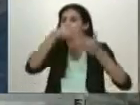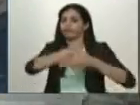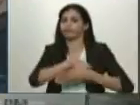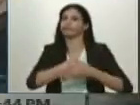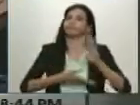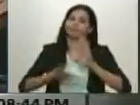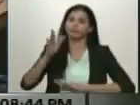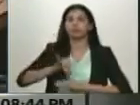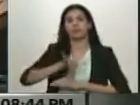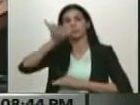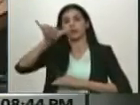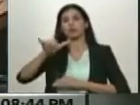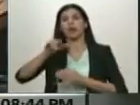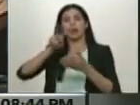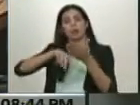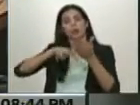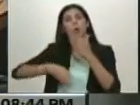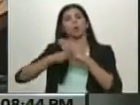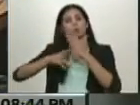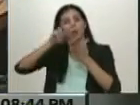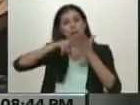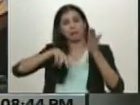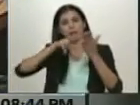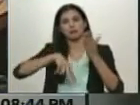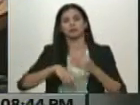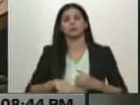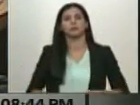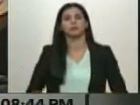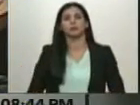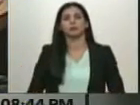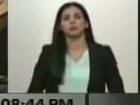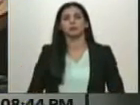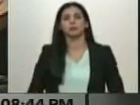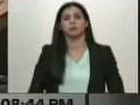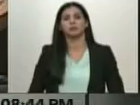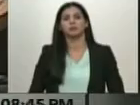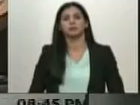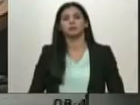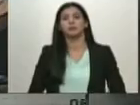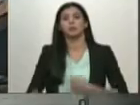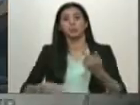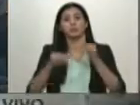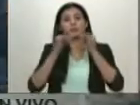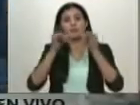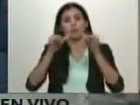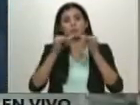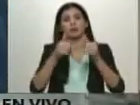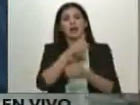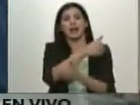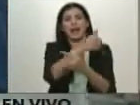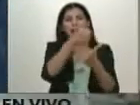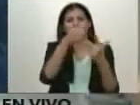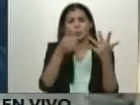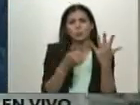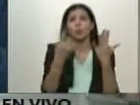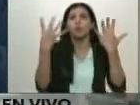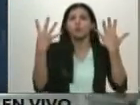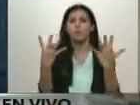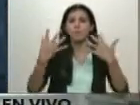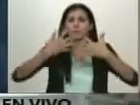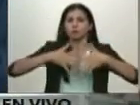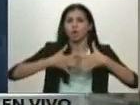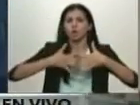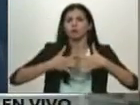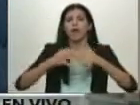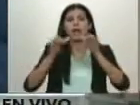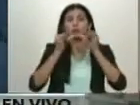estudiándolas y poder hacer un conjunto de anuncios por cada motor y anuncios centrales de